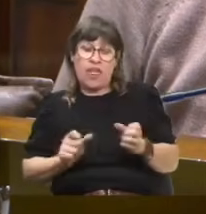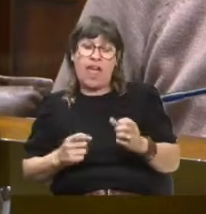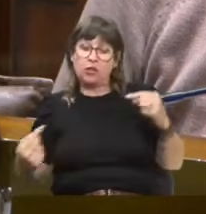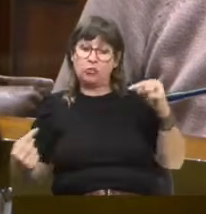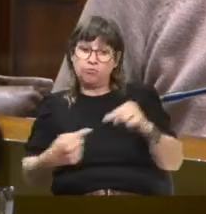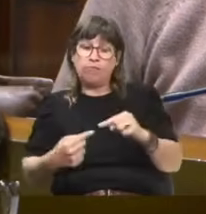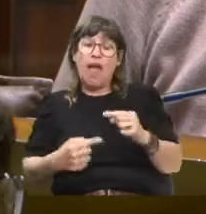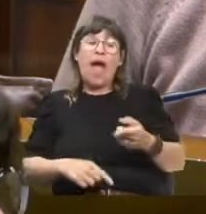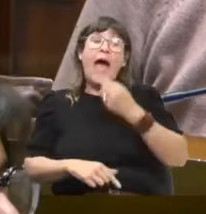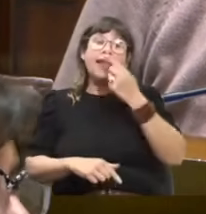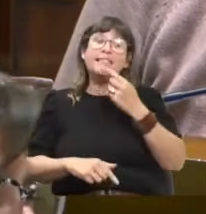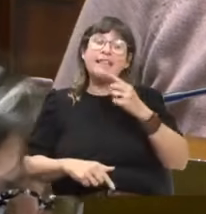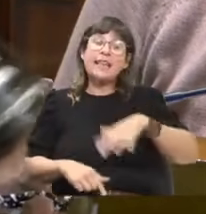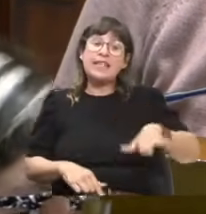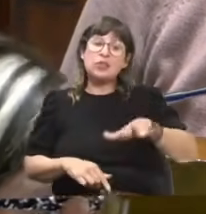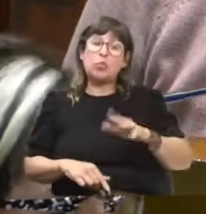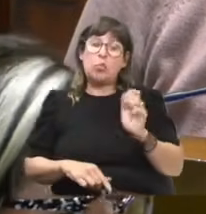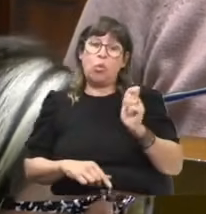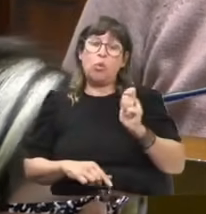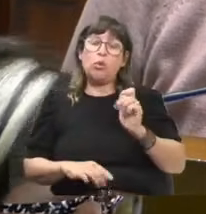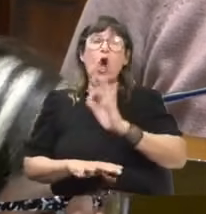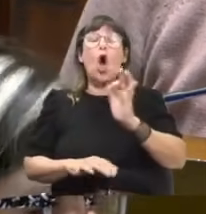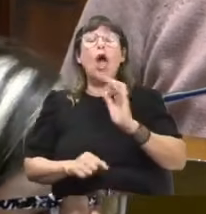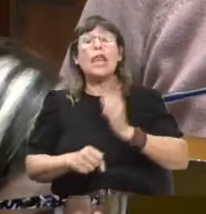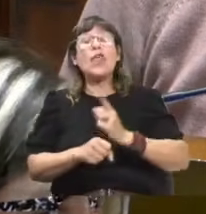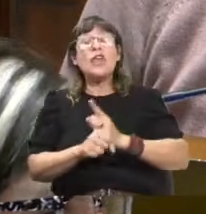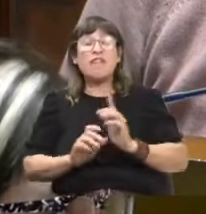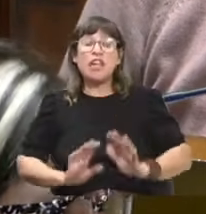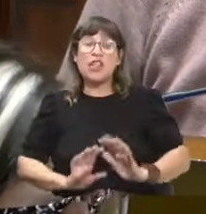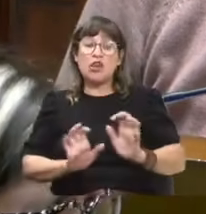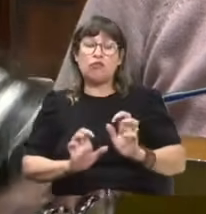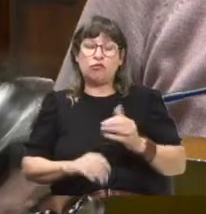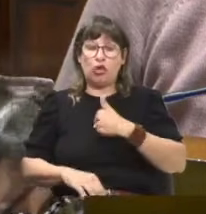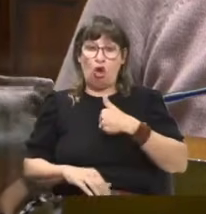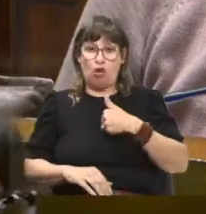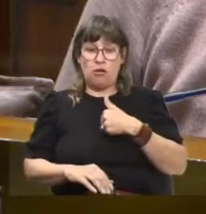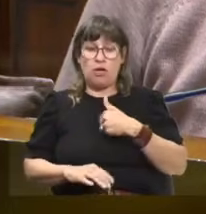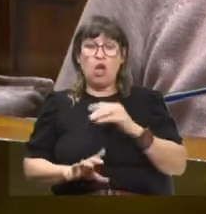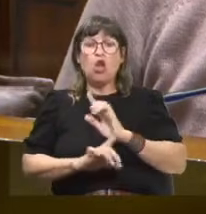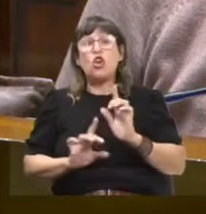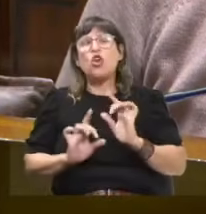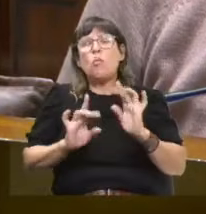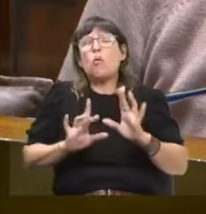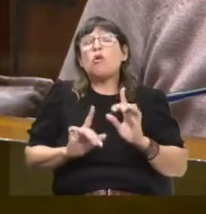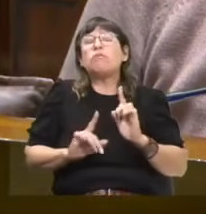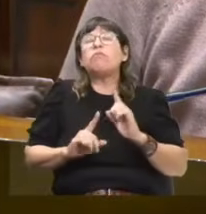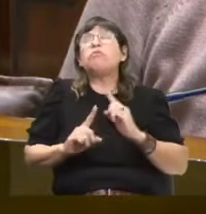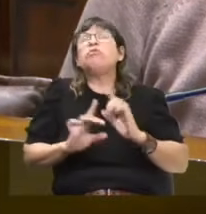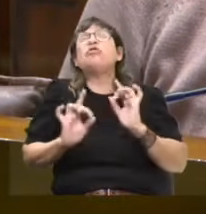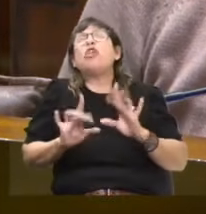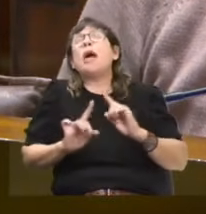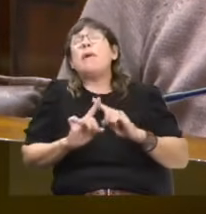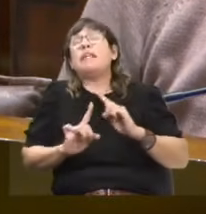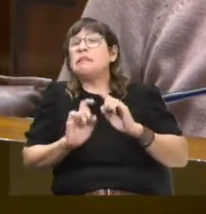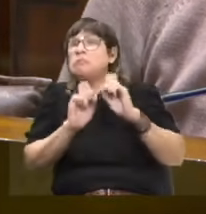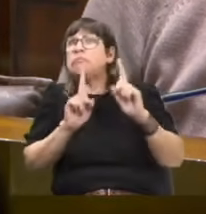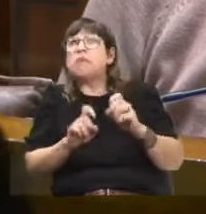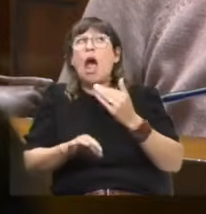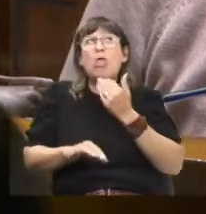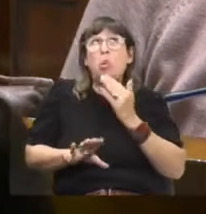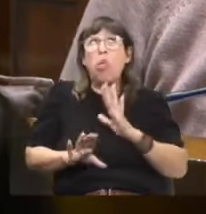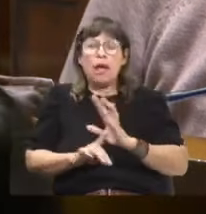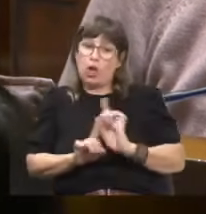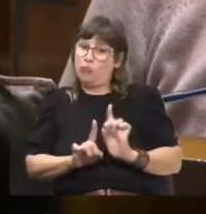interés público o a los deberes funcionales, no por meras suspicacias. Prohibición de